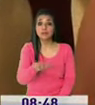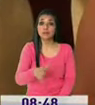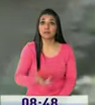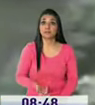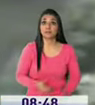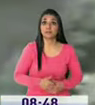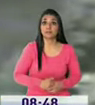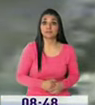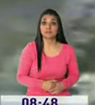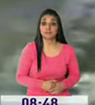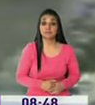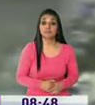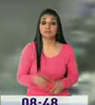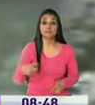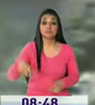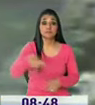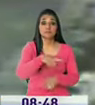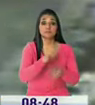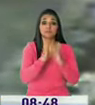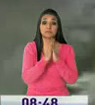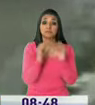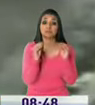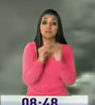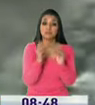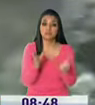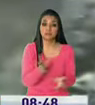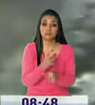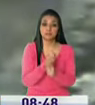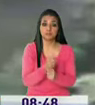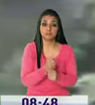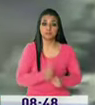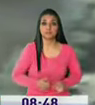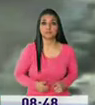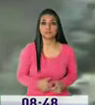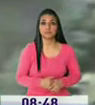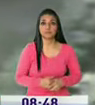ventana. Ellos solicitan mayor seguridad. En Quito informó Andrea Orbe.